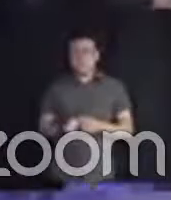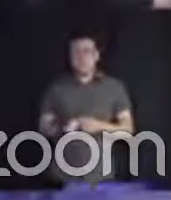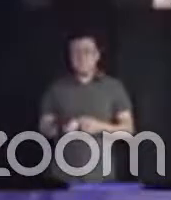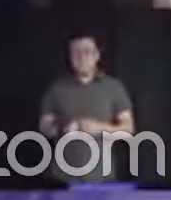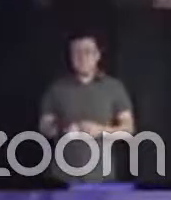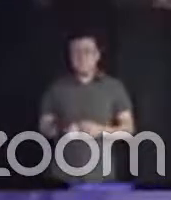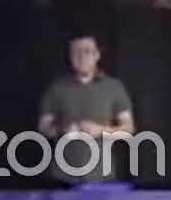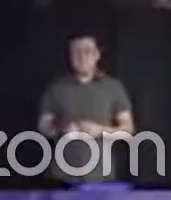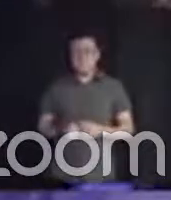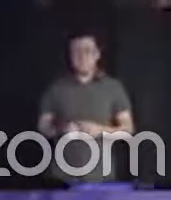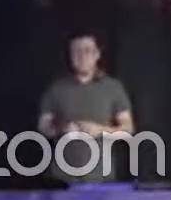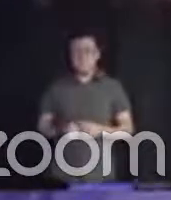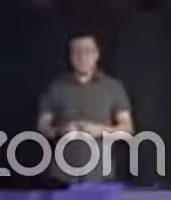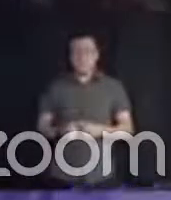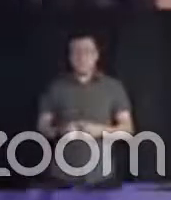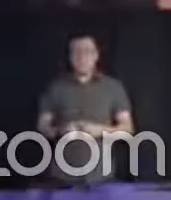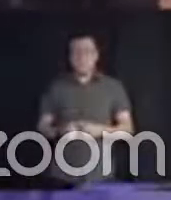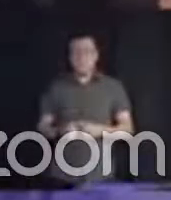echando porras.